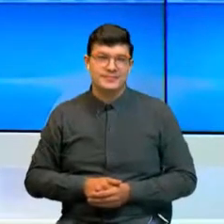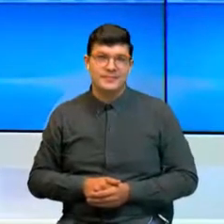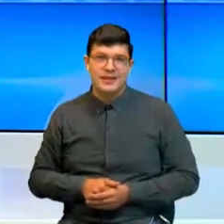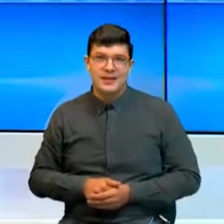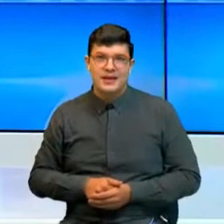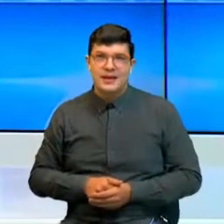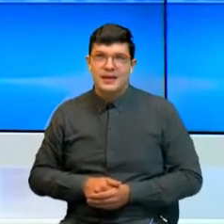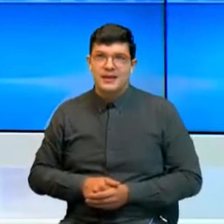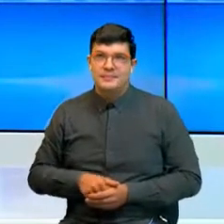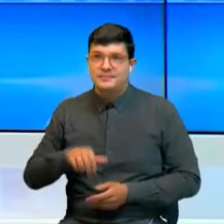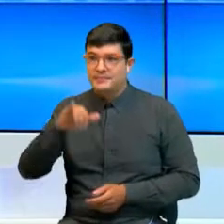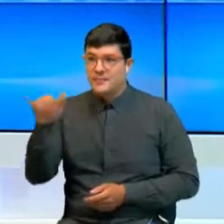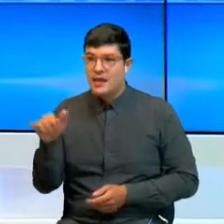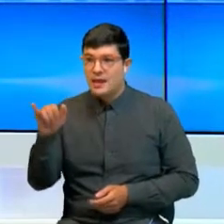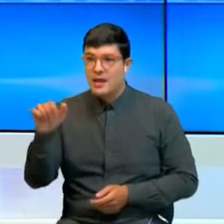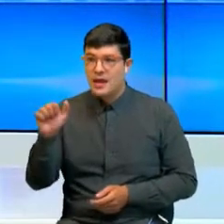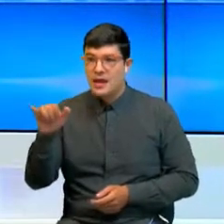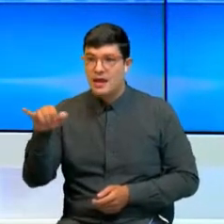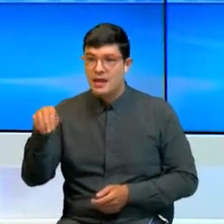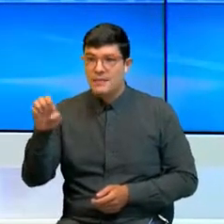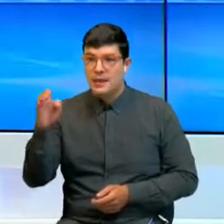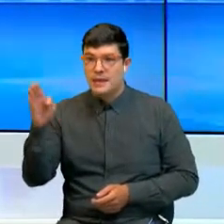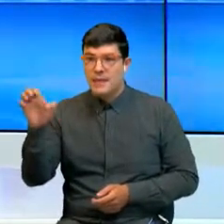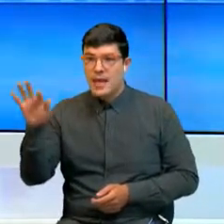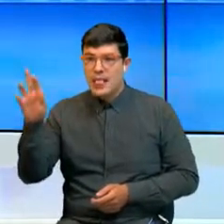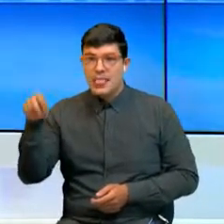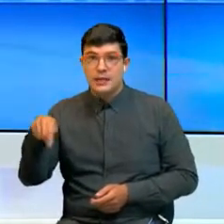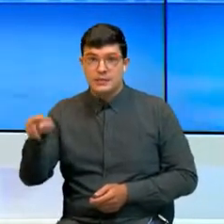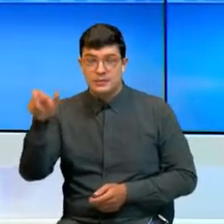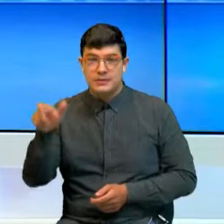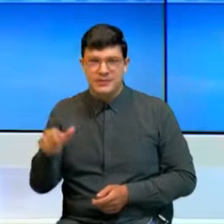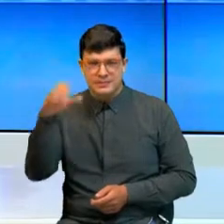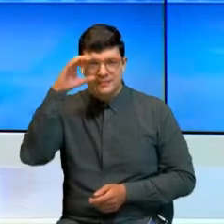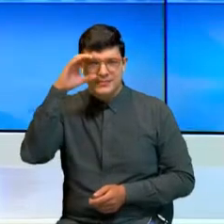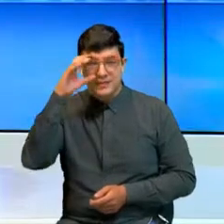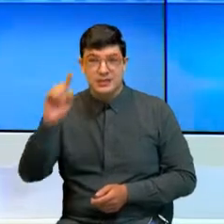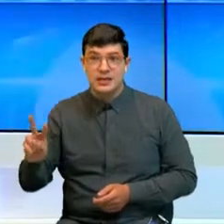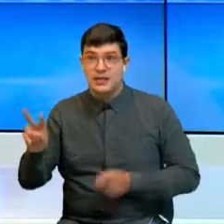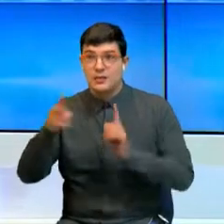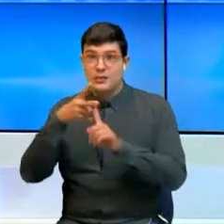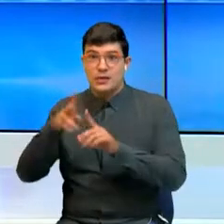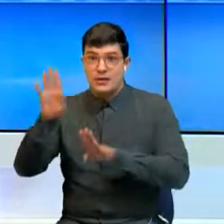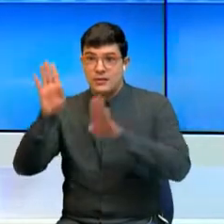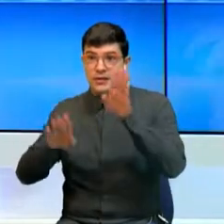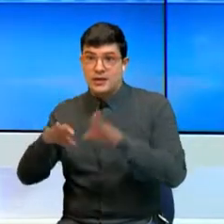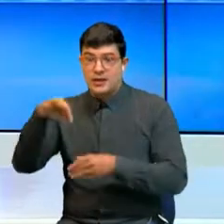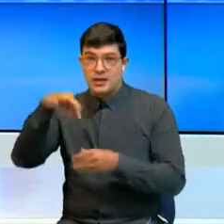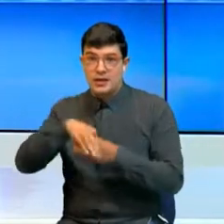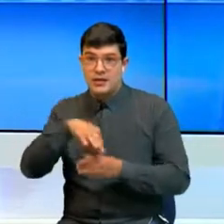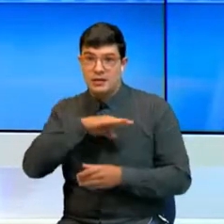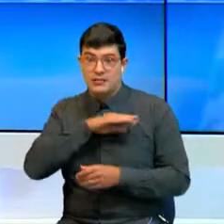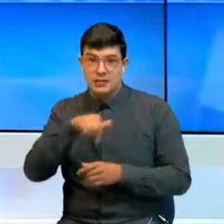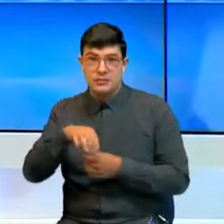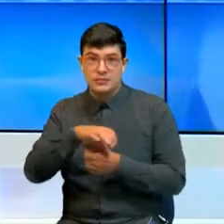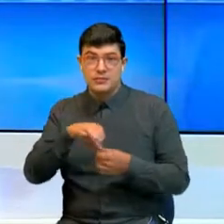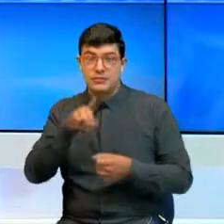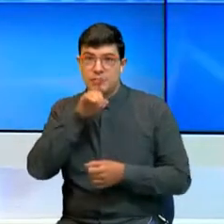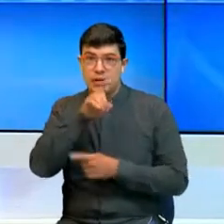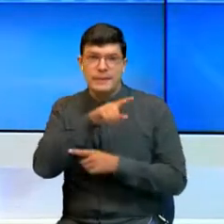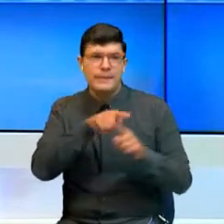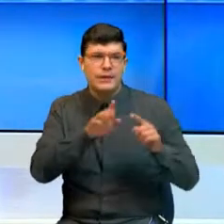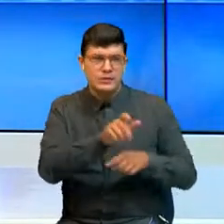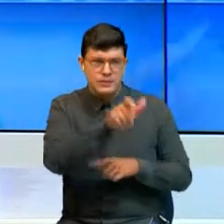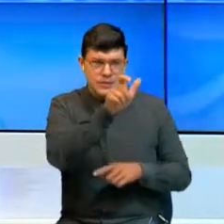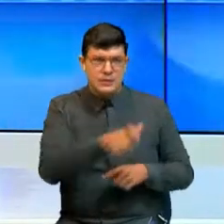y Jaime Beltrán regresará al Consejo de Bucaramanga luego de obtener la segunda votación como candidato a la alcaldía de la capital santandereana. El